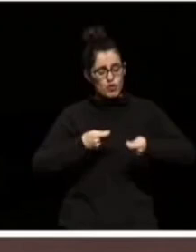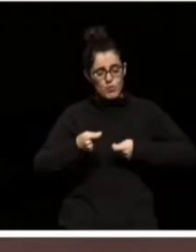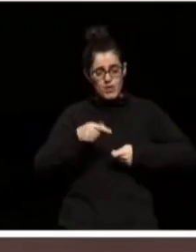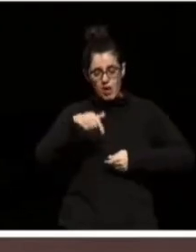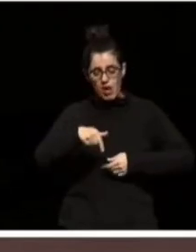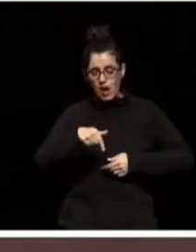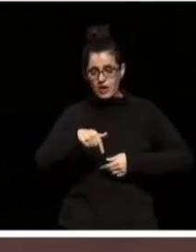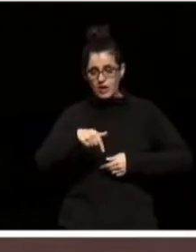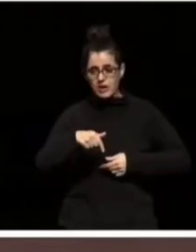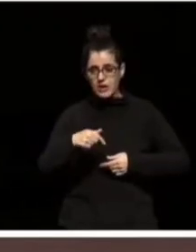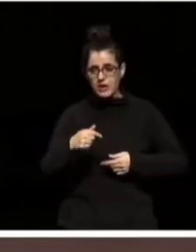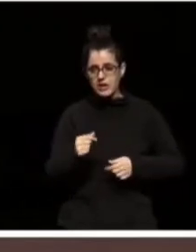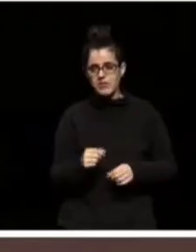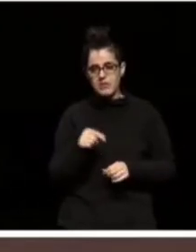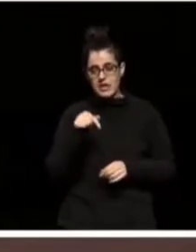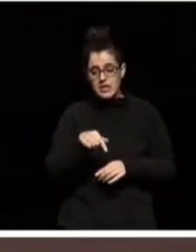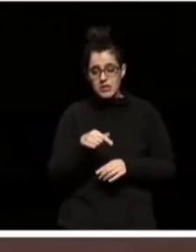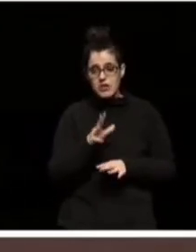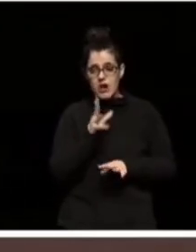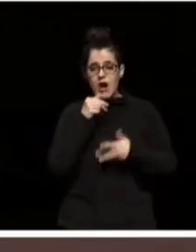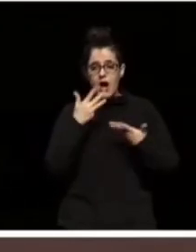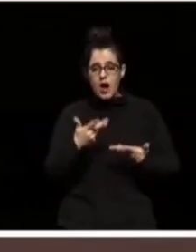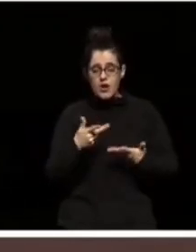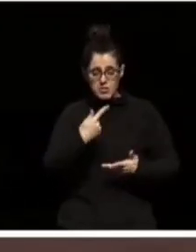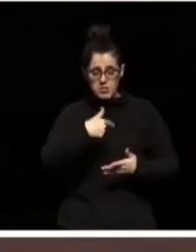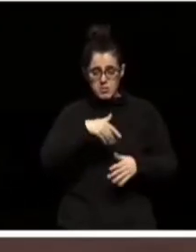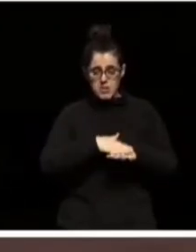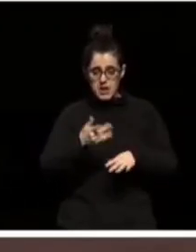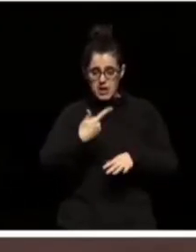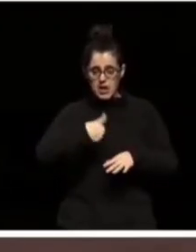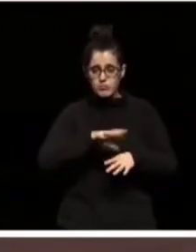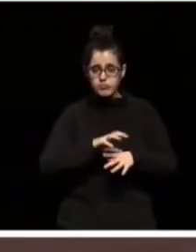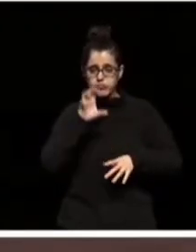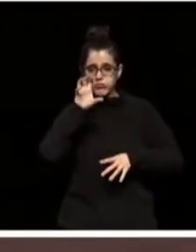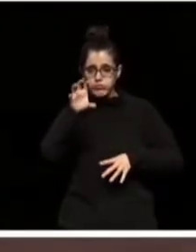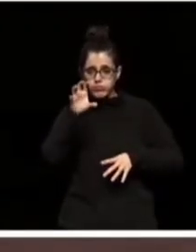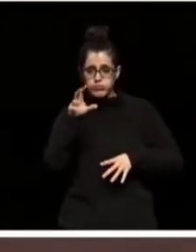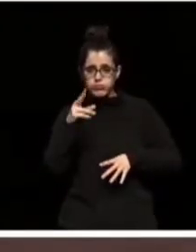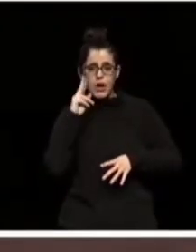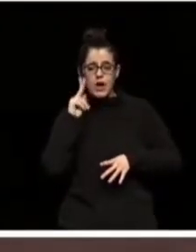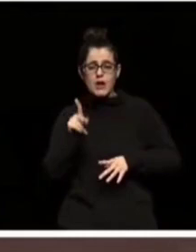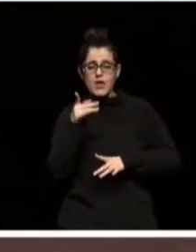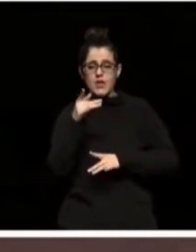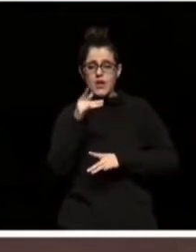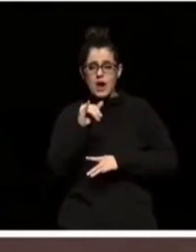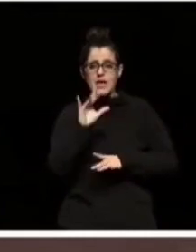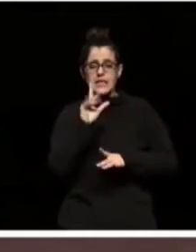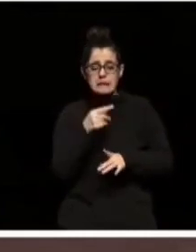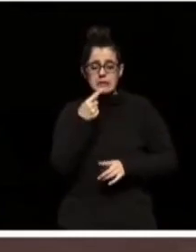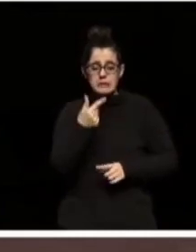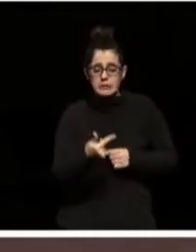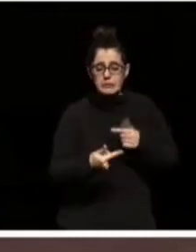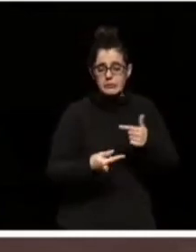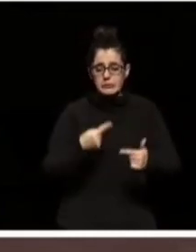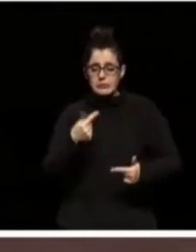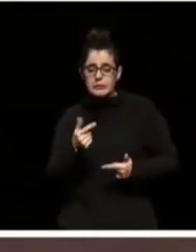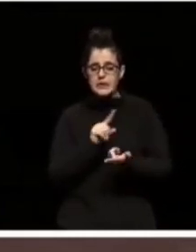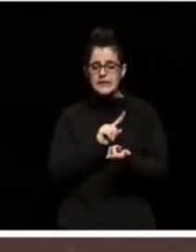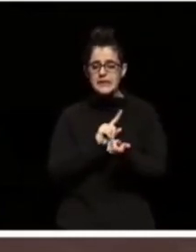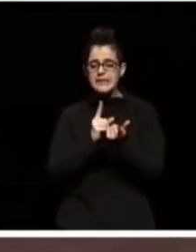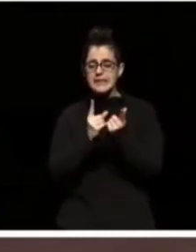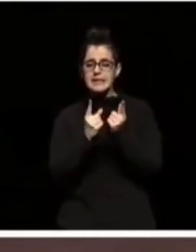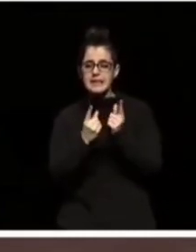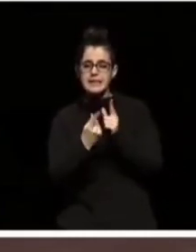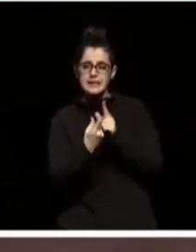absolutamente que son una referencia hoy en nuestro país y que, desde luego, están cambiando poco a poco las dinámicas en el conjunto